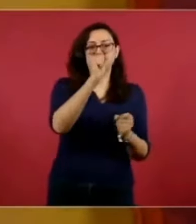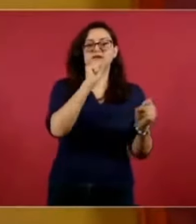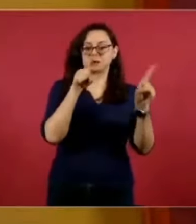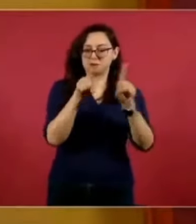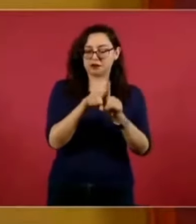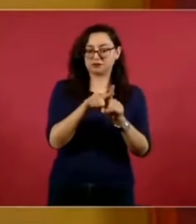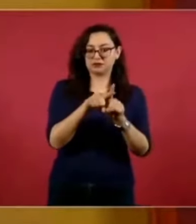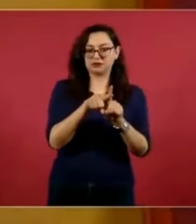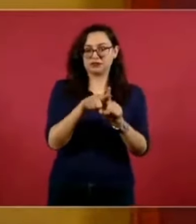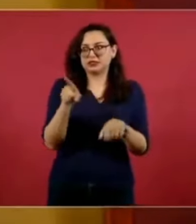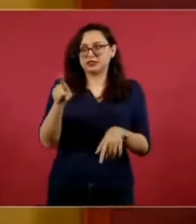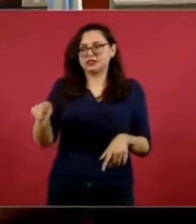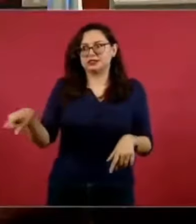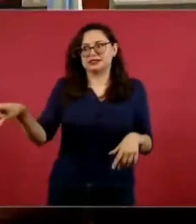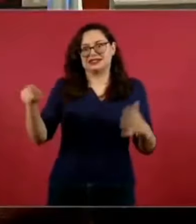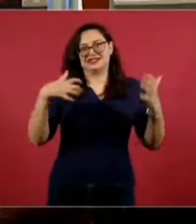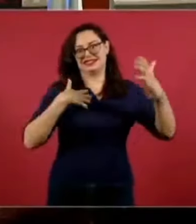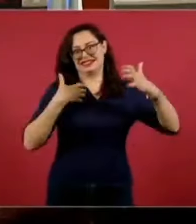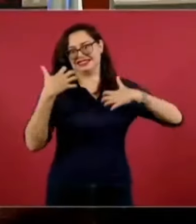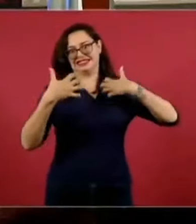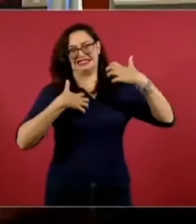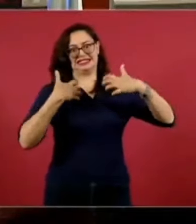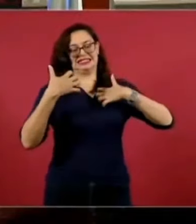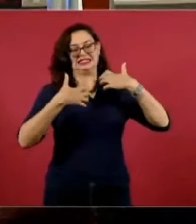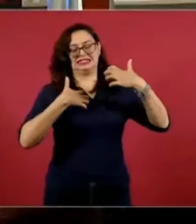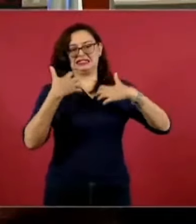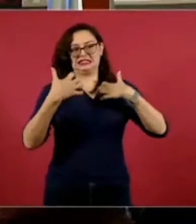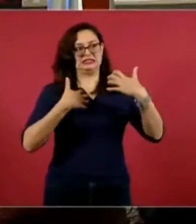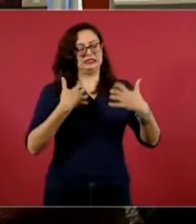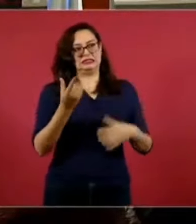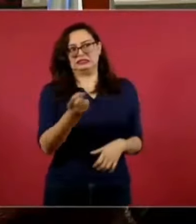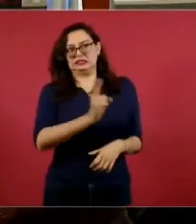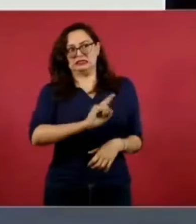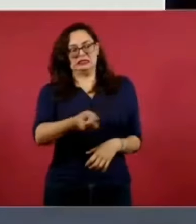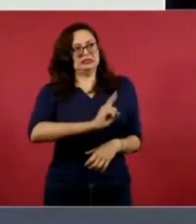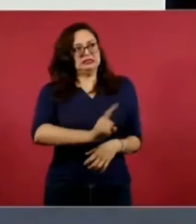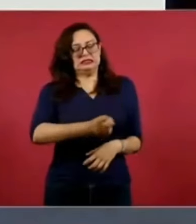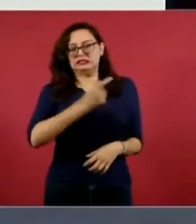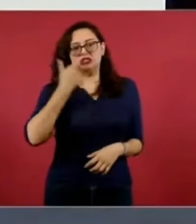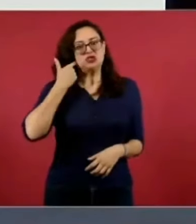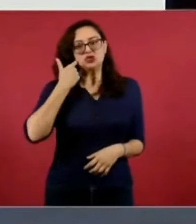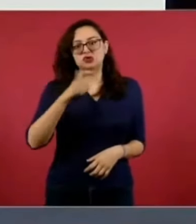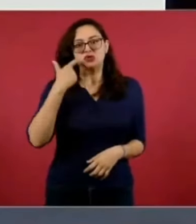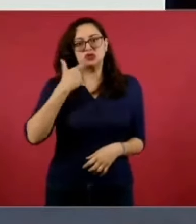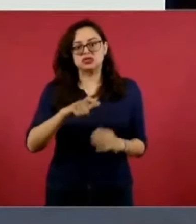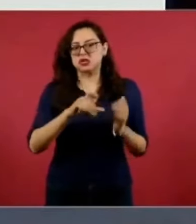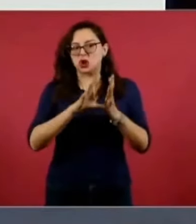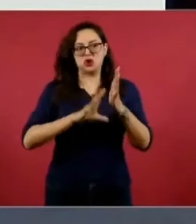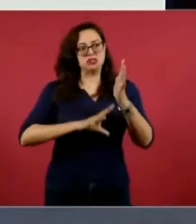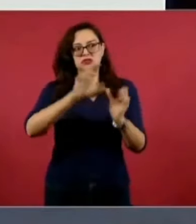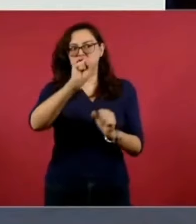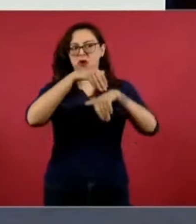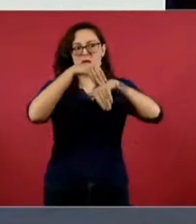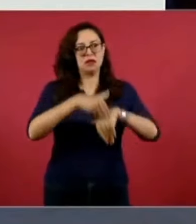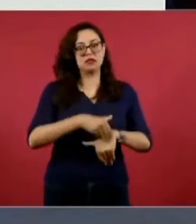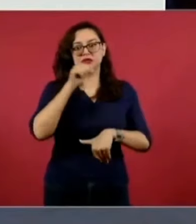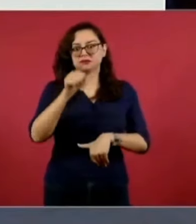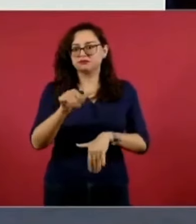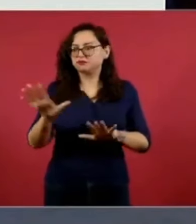no quieren que se siga con el mismo criterio que establece nuestra Constitución y que se ha mantenido desde